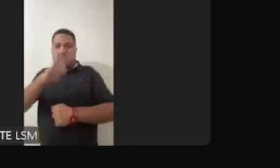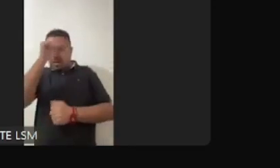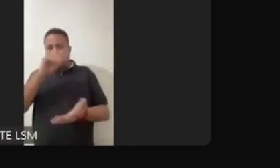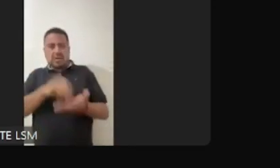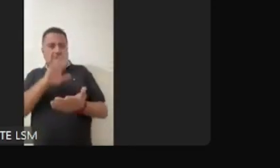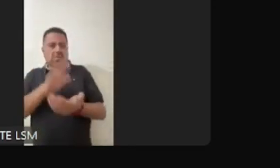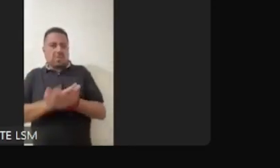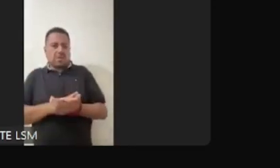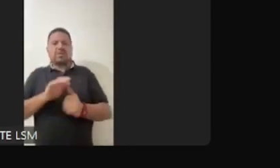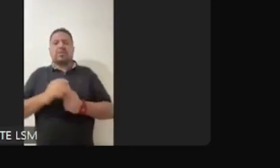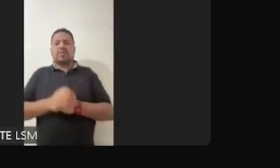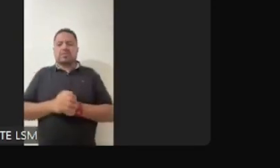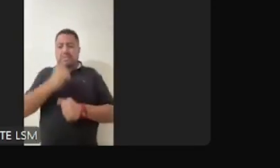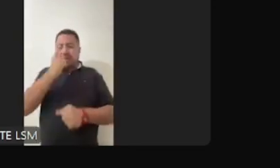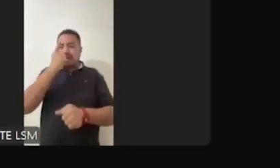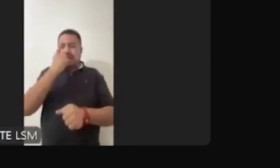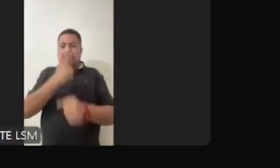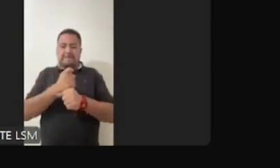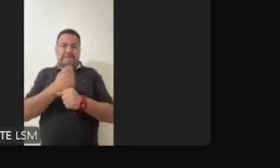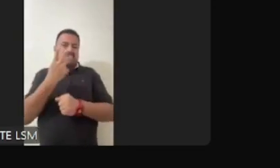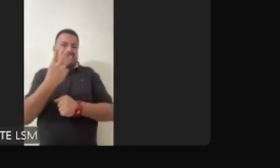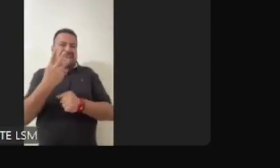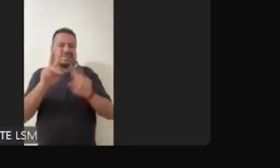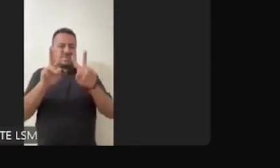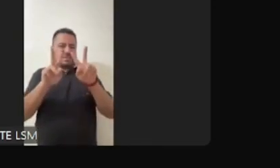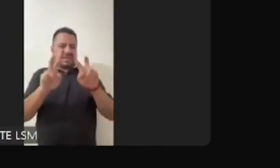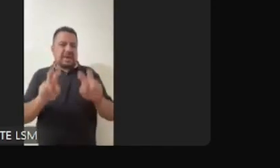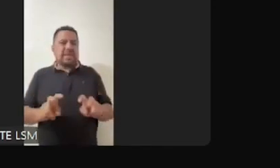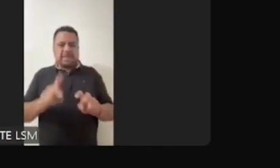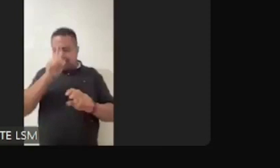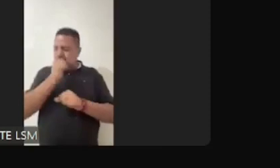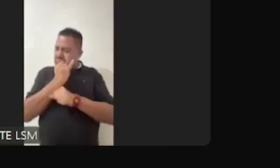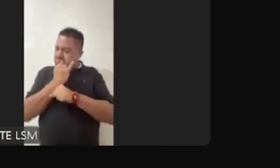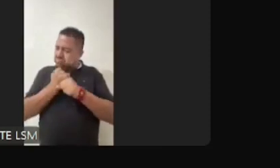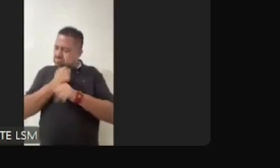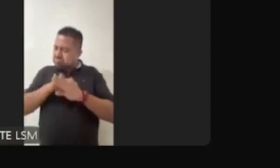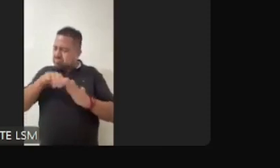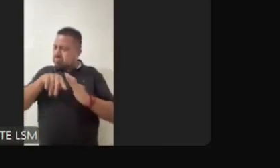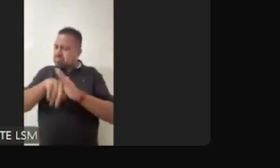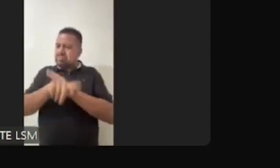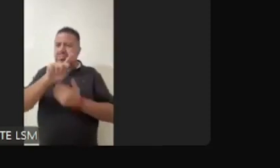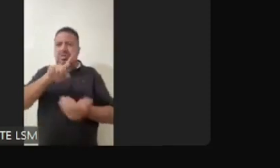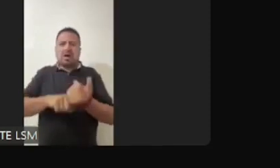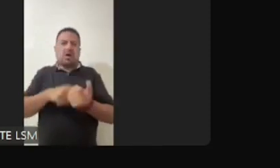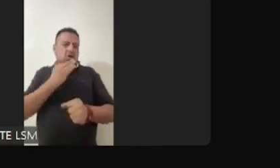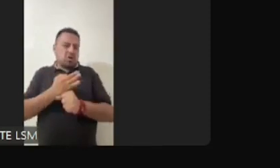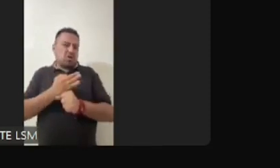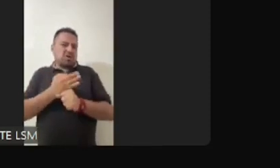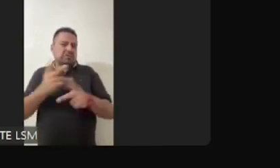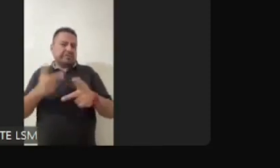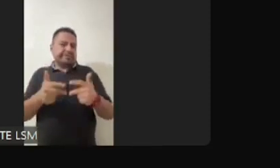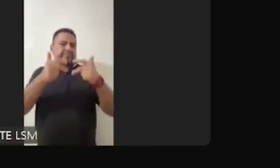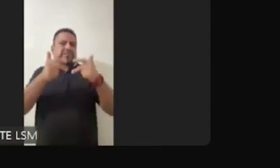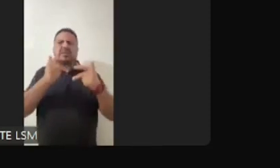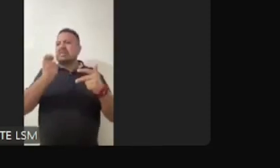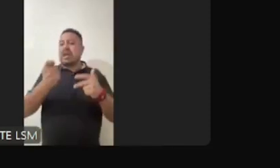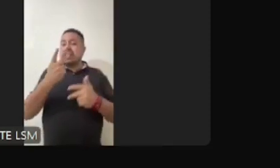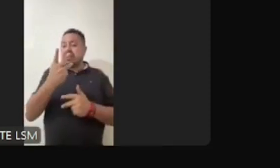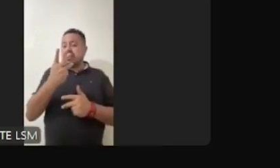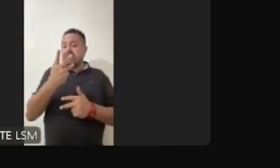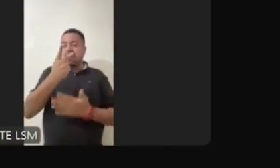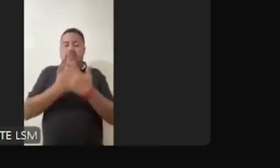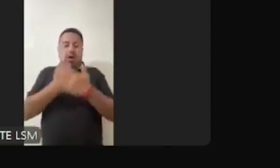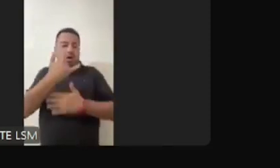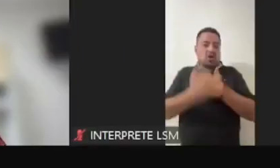acuerdos los primeros tres asuntos listados para anal y resolver en la presente sesión corresponden a tres proyectos de